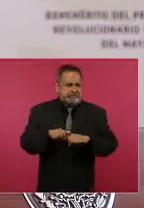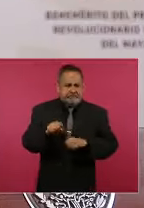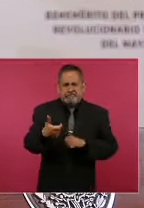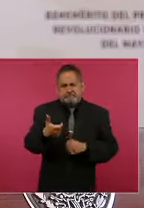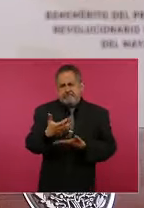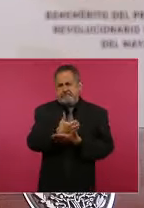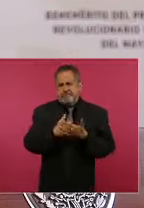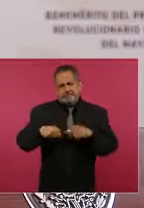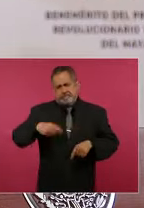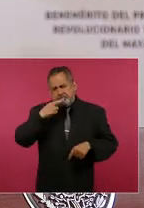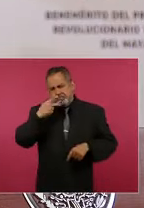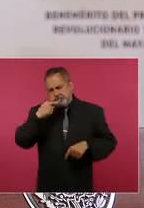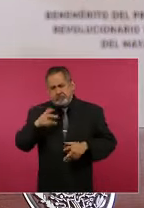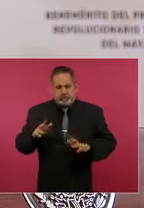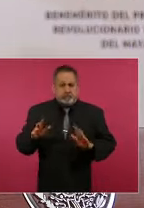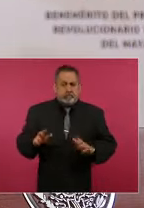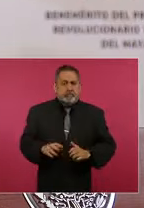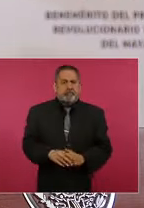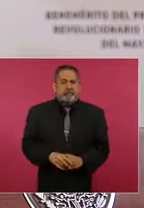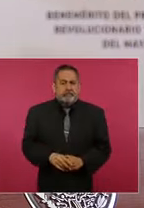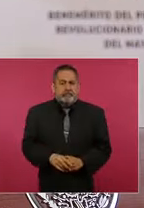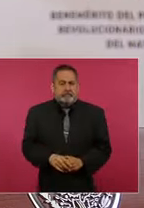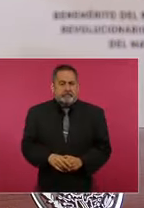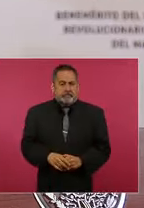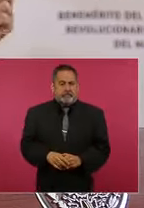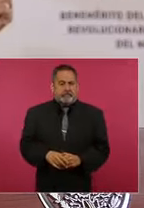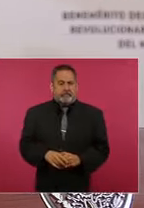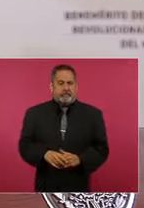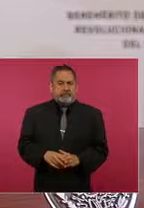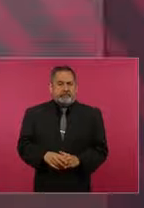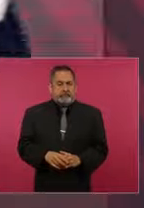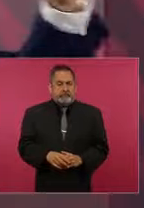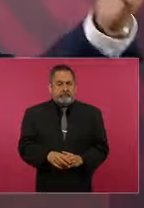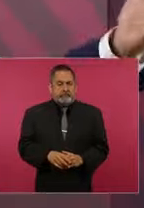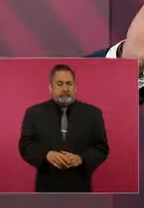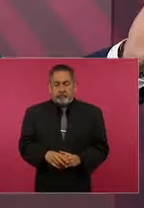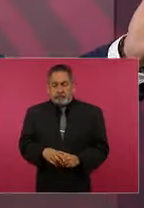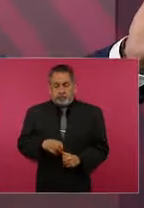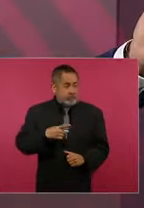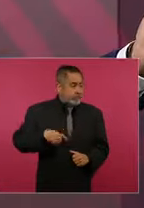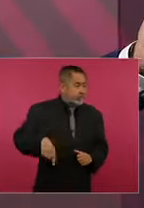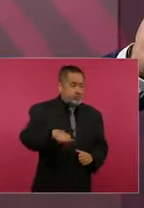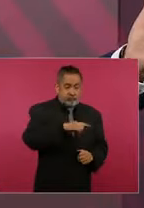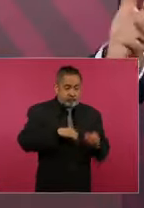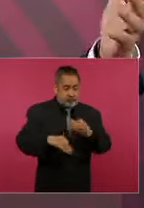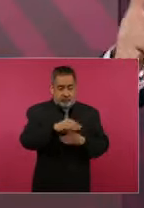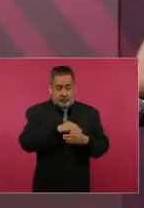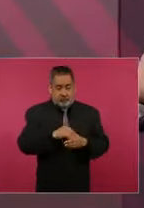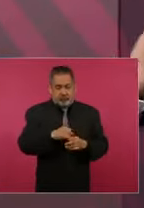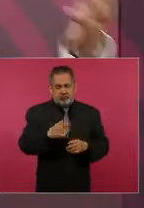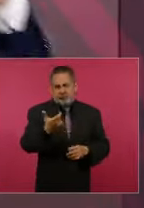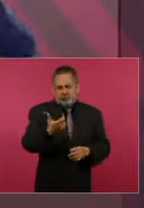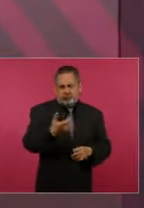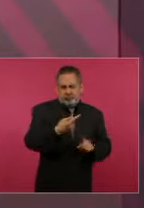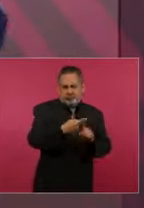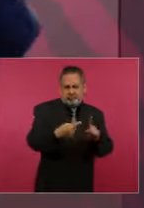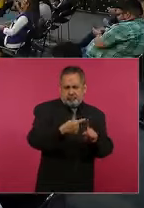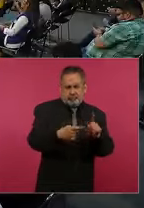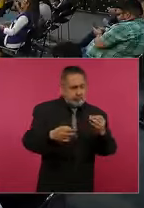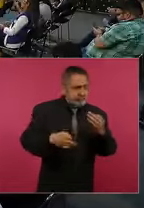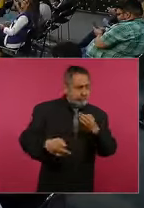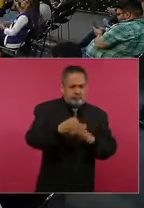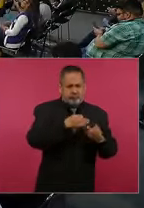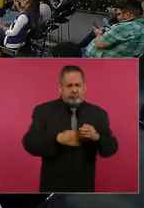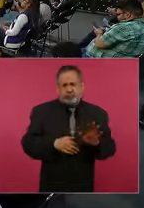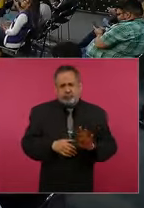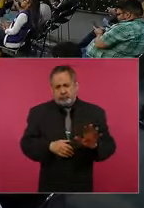Entonces, hay sectores, no toda la clase media, ¿sí?, porque no se trata de